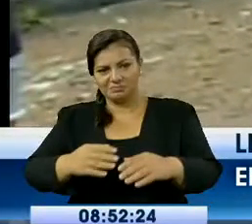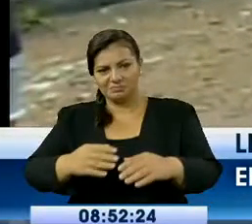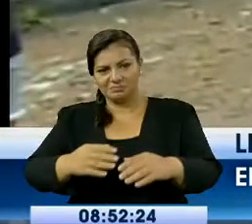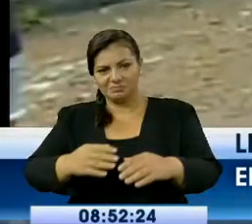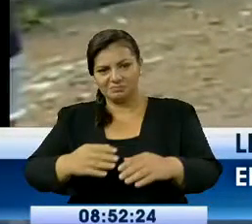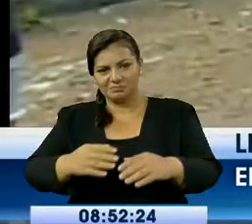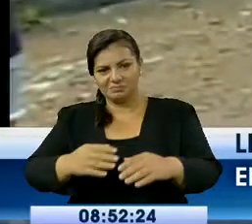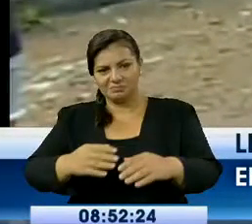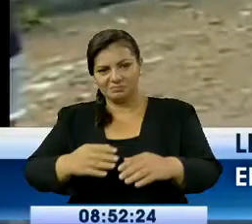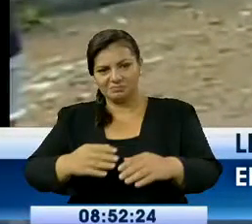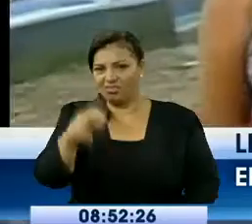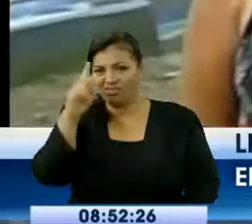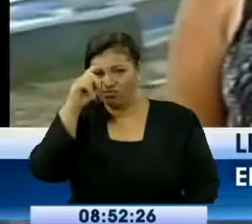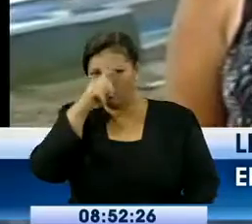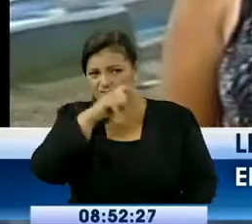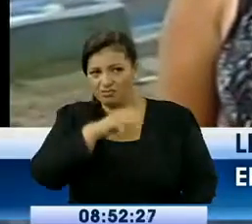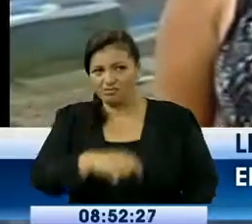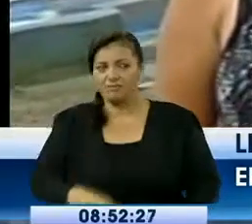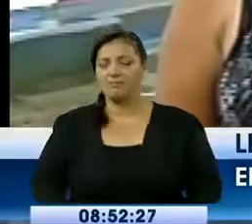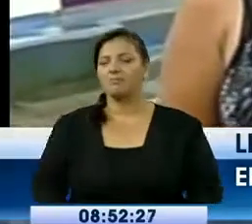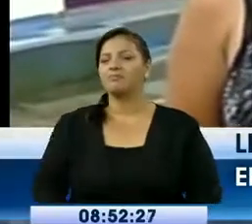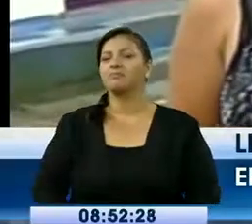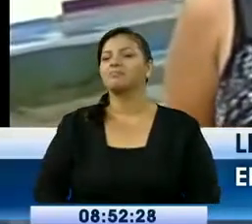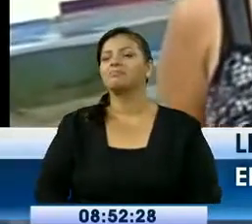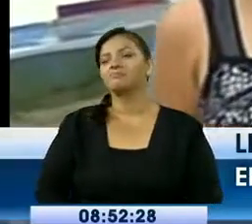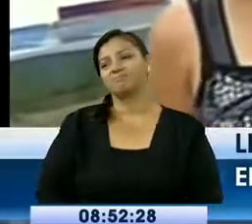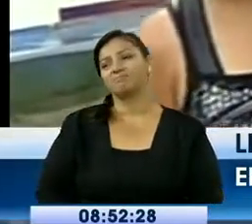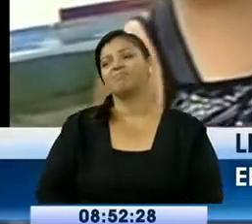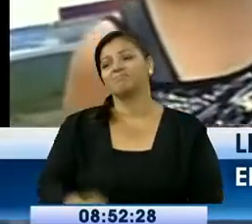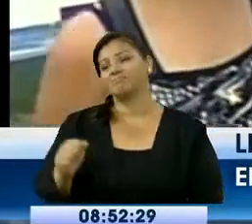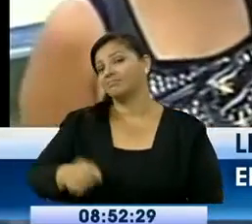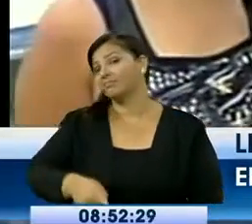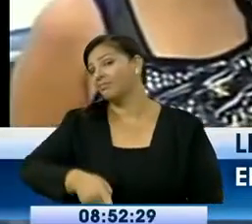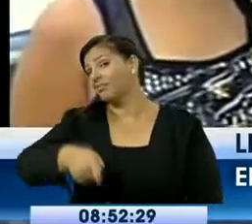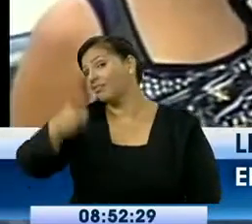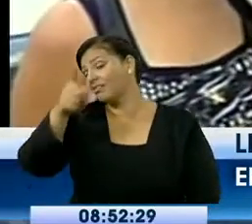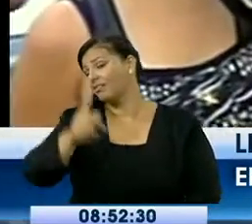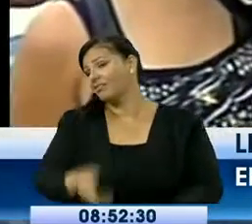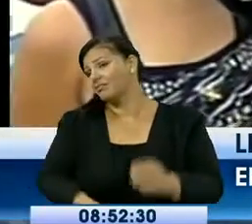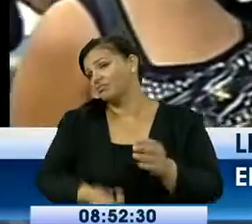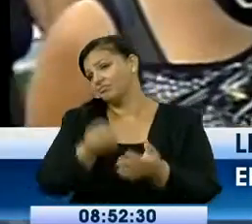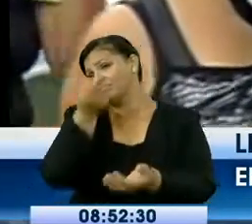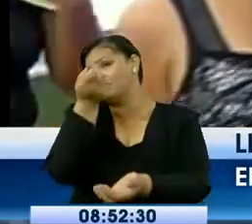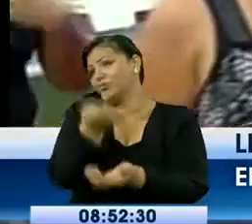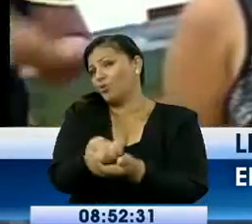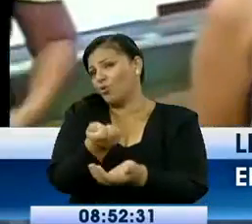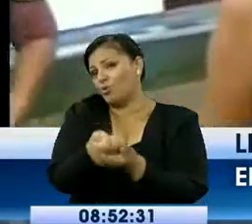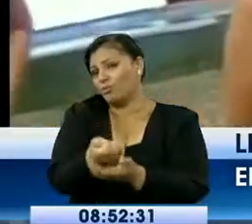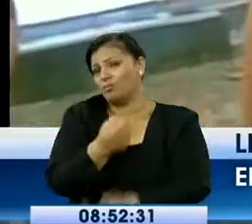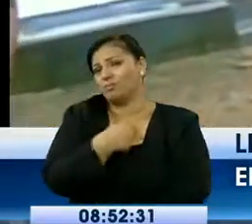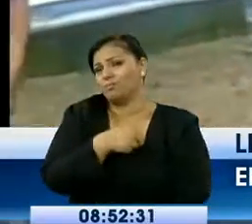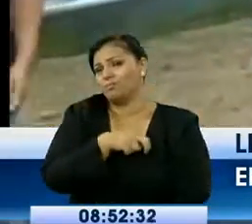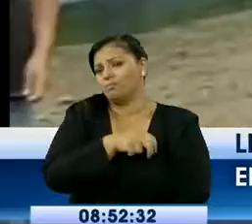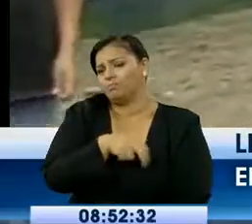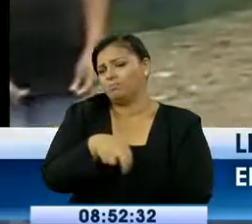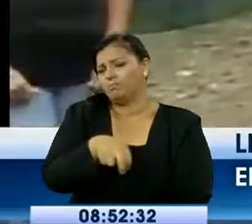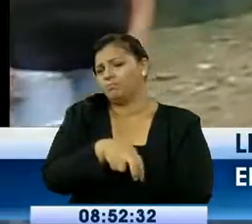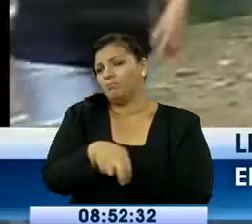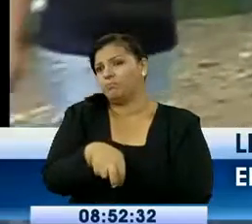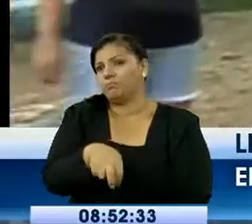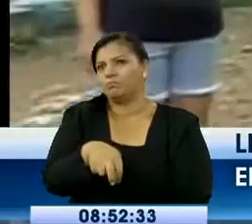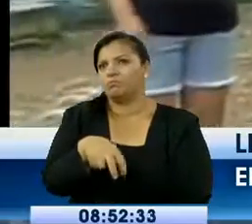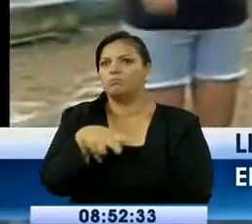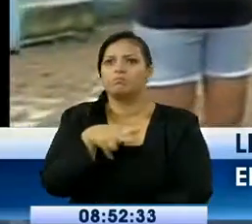usted movilizarse en este sector? Sí, porque yo salgo afuera a comprar y todo esto. Aquí usted sabe que el peligro es para mí.